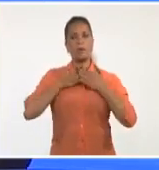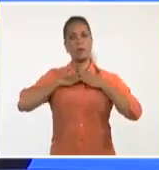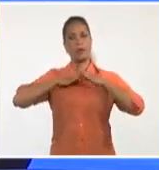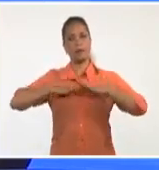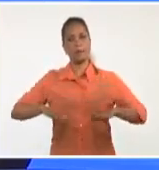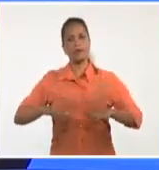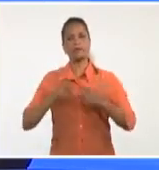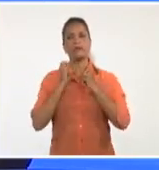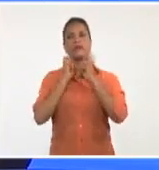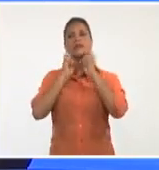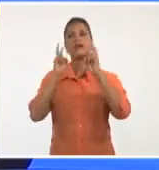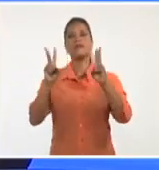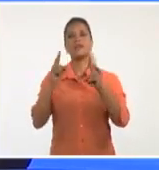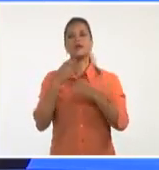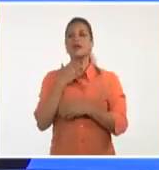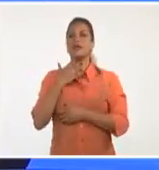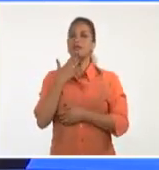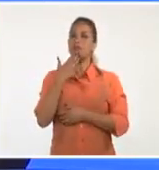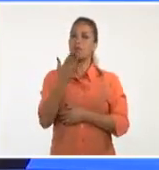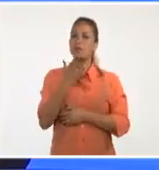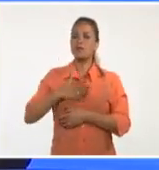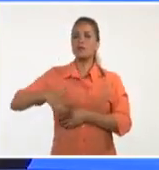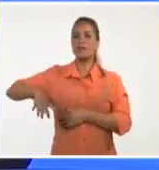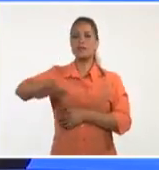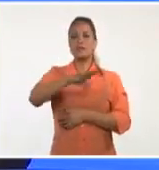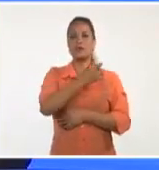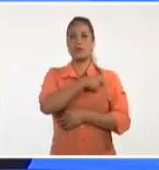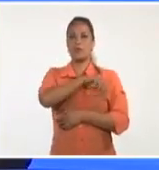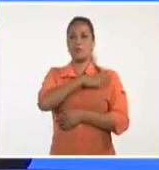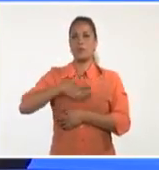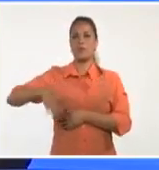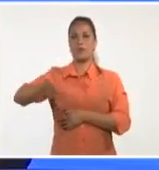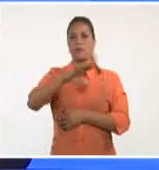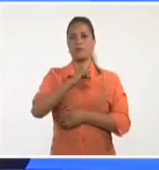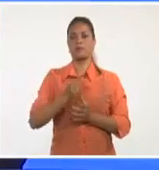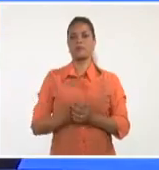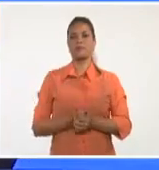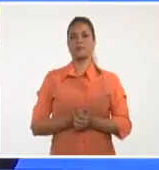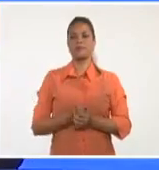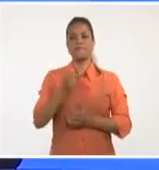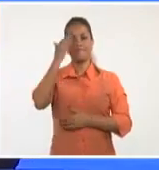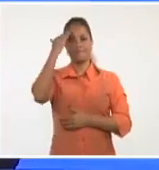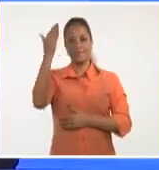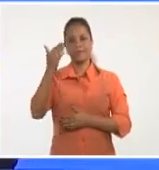la vida y el bienestar de todos los seres humanos. Muchas gracias.